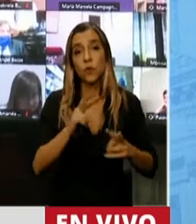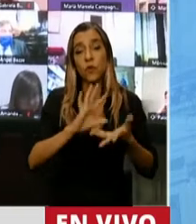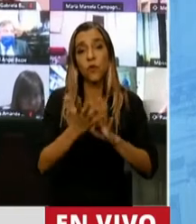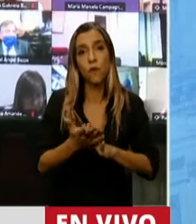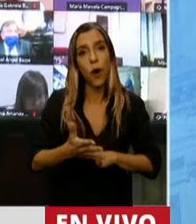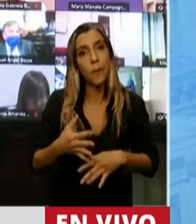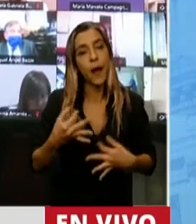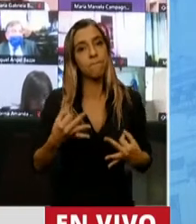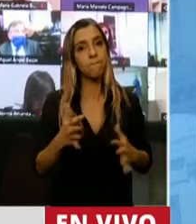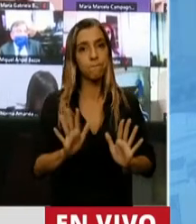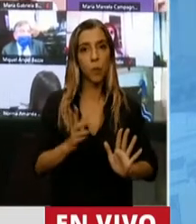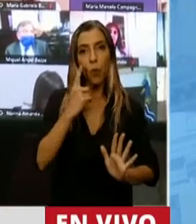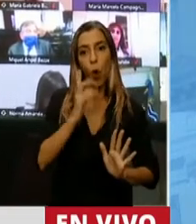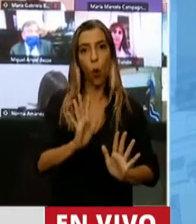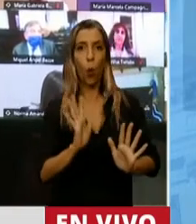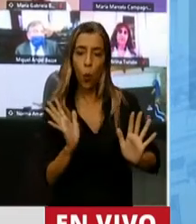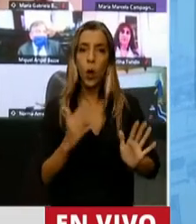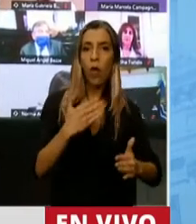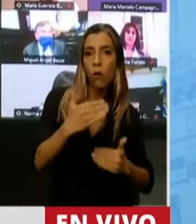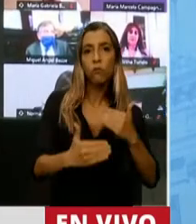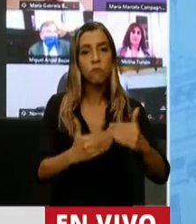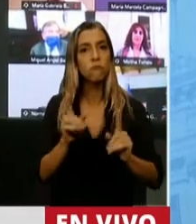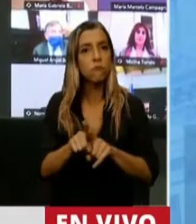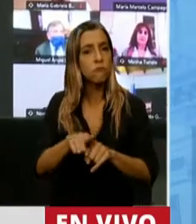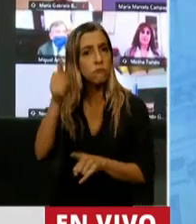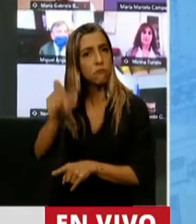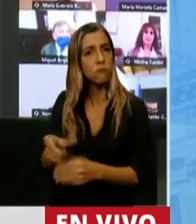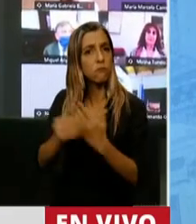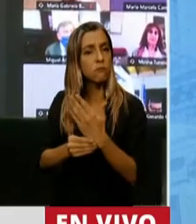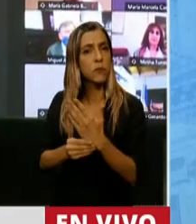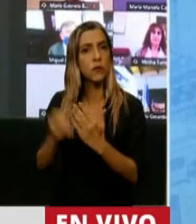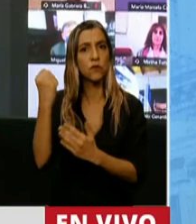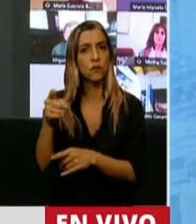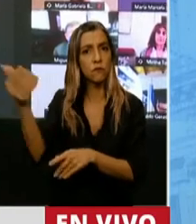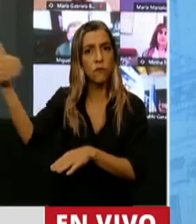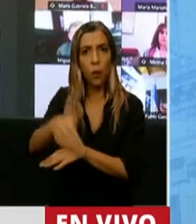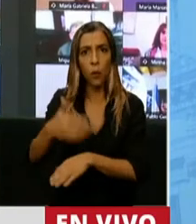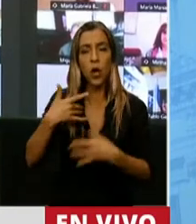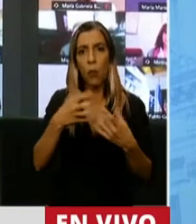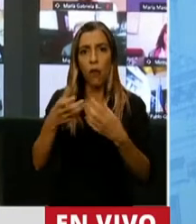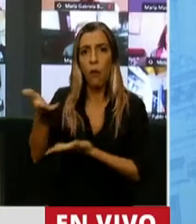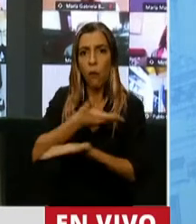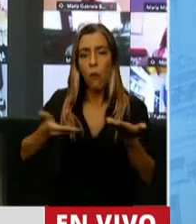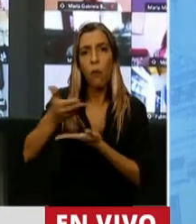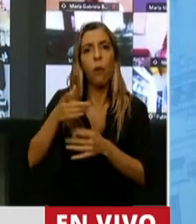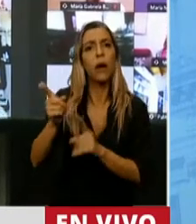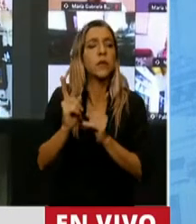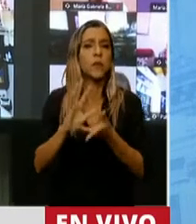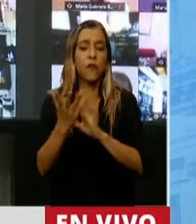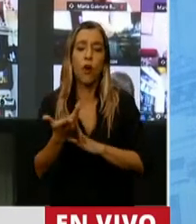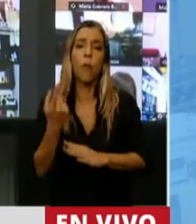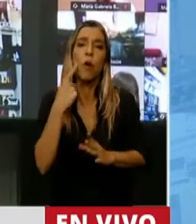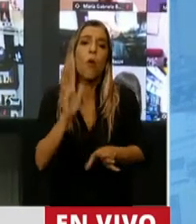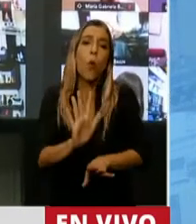esos términos se maneja el ministro de Economía y en esos términos nos vino a plantear el debate cuando vino acá y nadie se lo reconoce porque todos